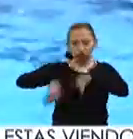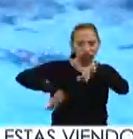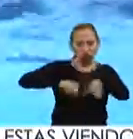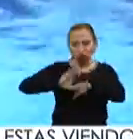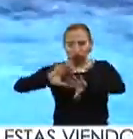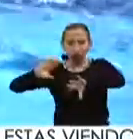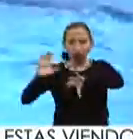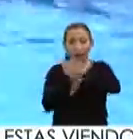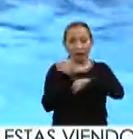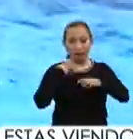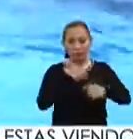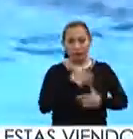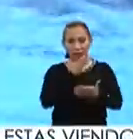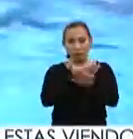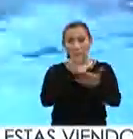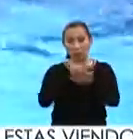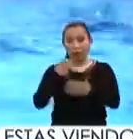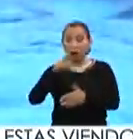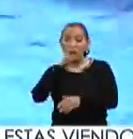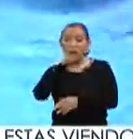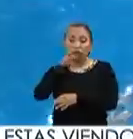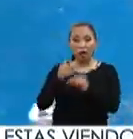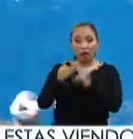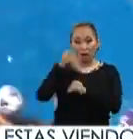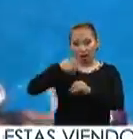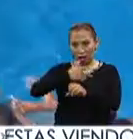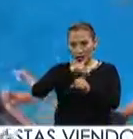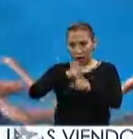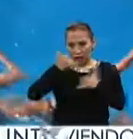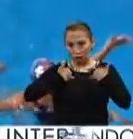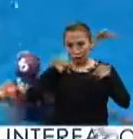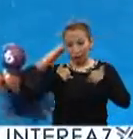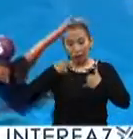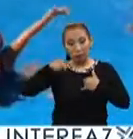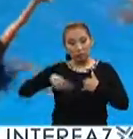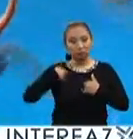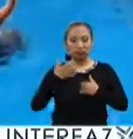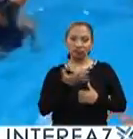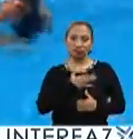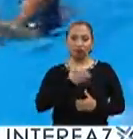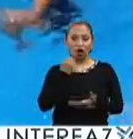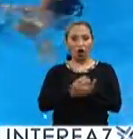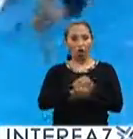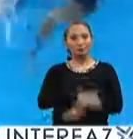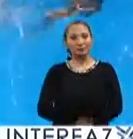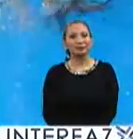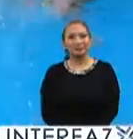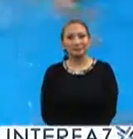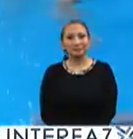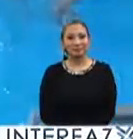acuático, obteniendo una medalla de bronce, pero el mejor resultado fue en la Nacional Juvenil, en donde se colgaron la presea de oro.